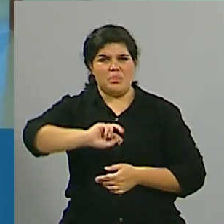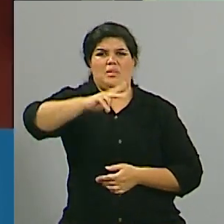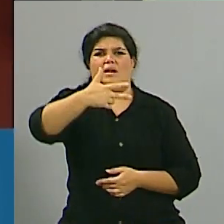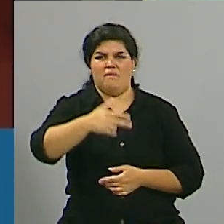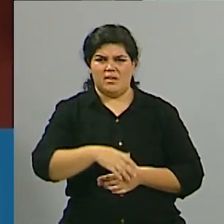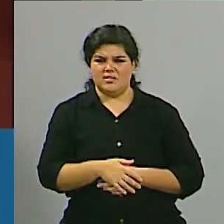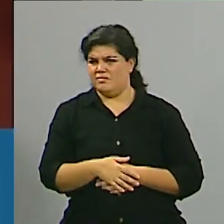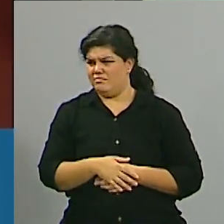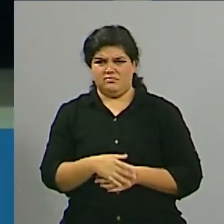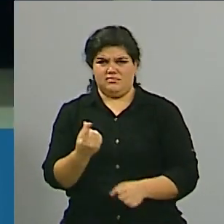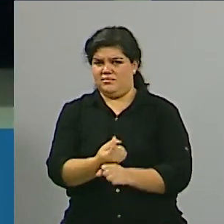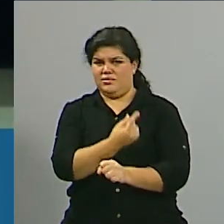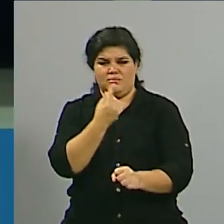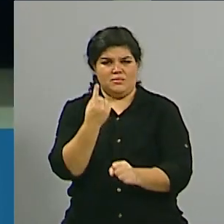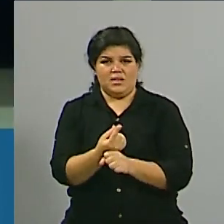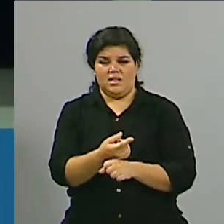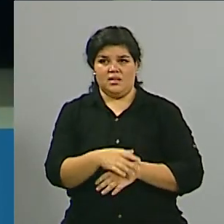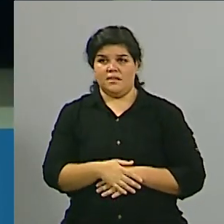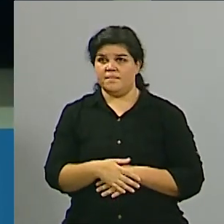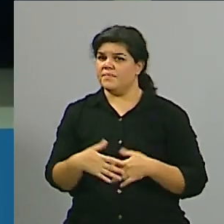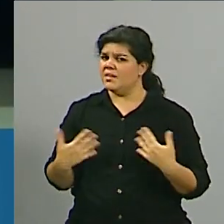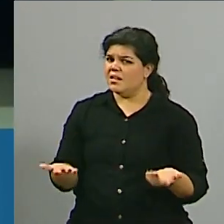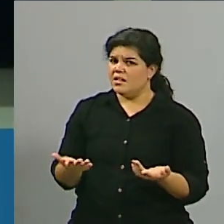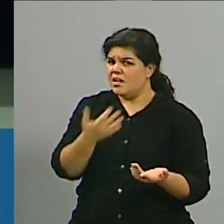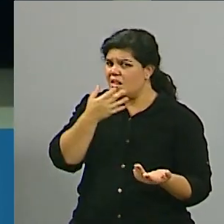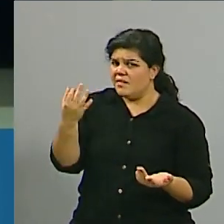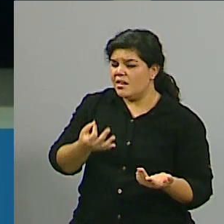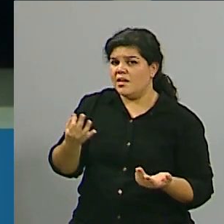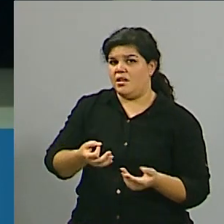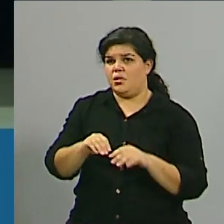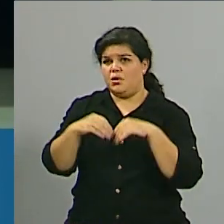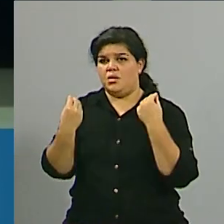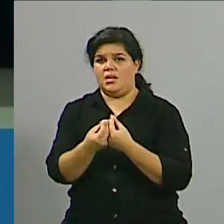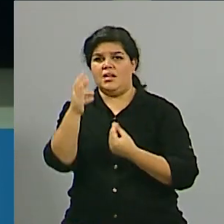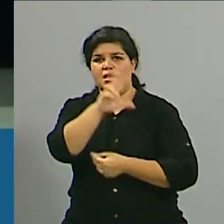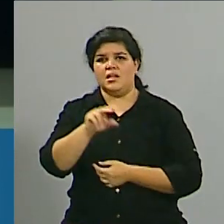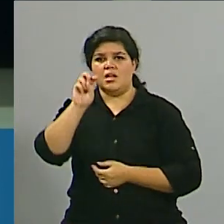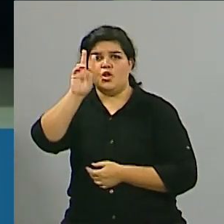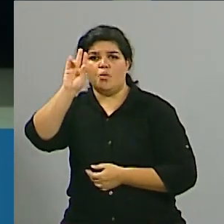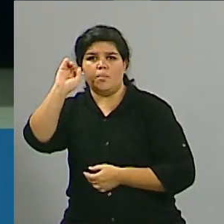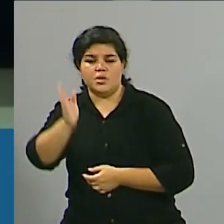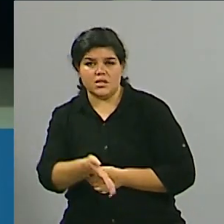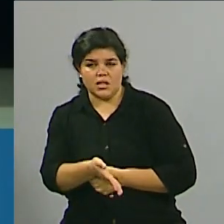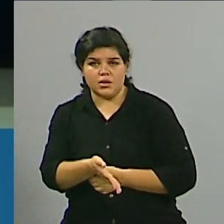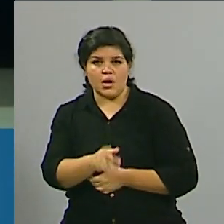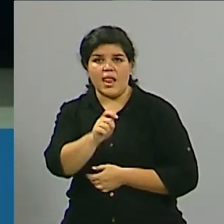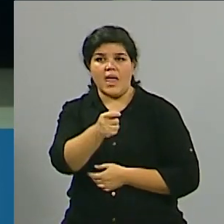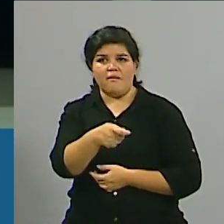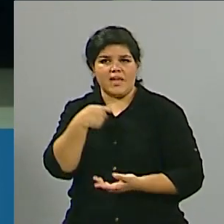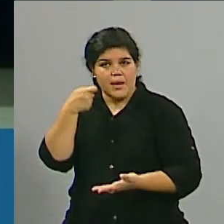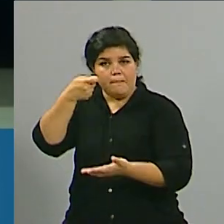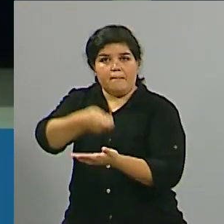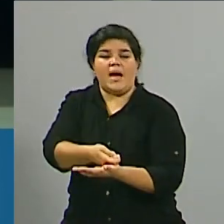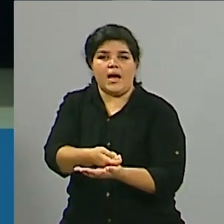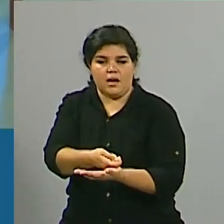que vive en el departamento. Y cuando, Claudia, cuando hay una realidad, el 32% de los lavallinos hoy día pagan las tasas municipales. Vos imaginate el esfuerzo que tendría que